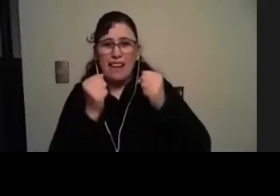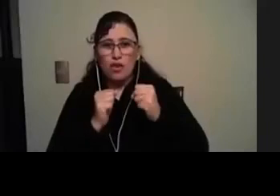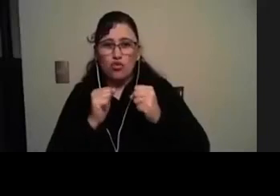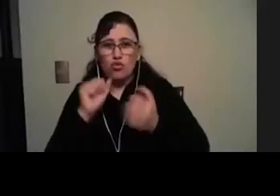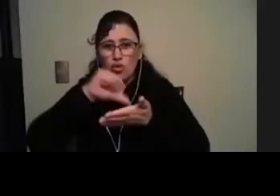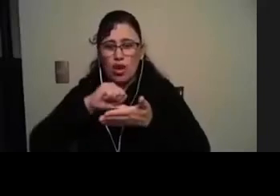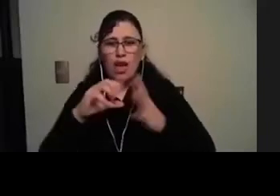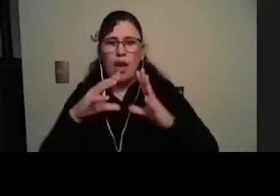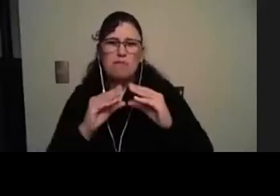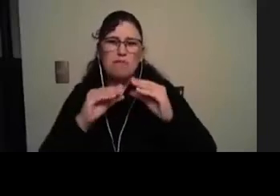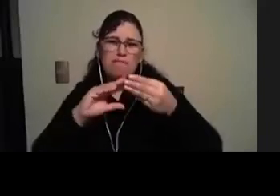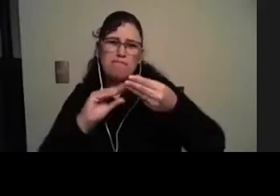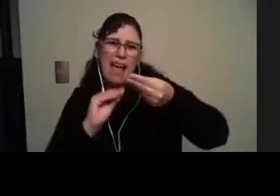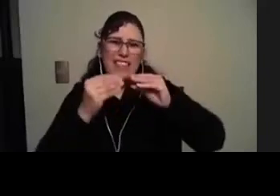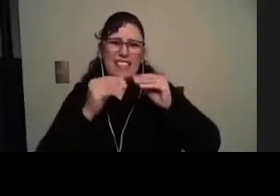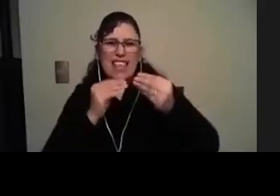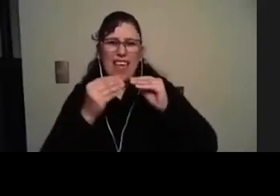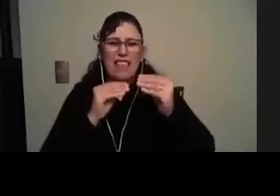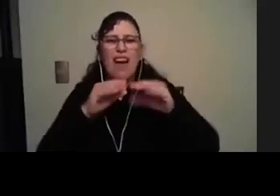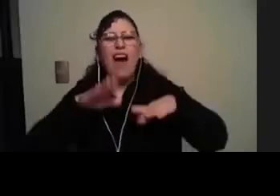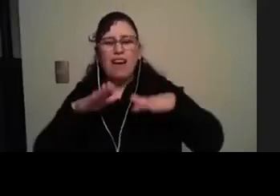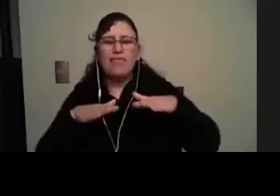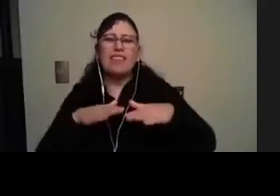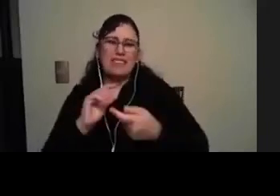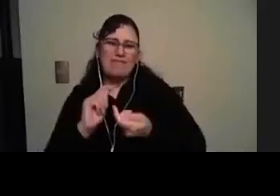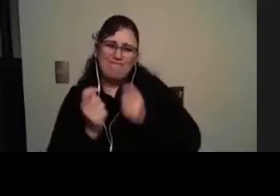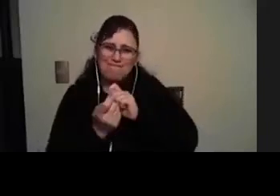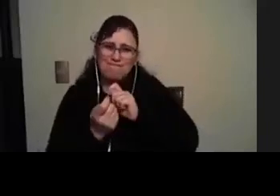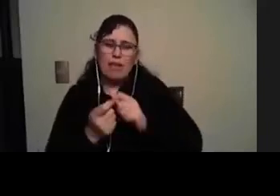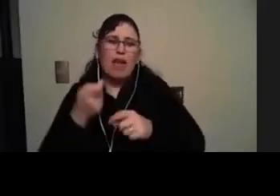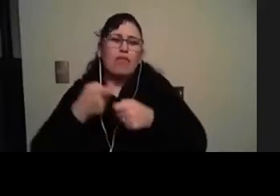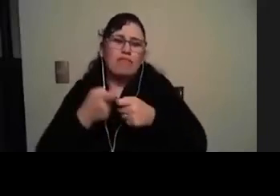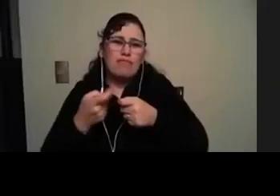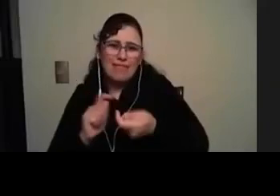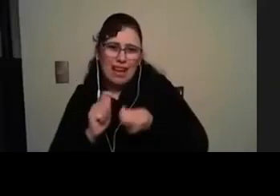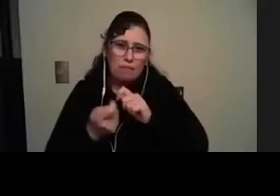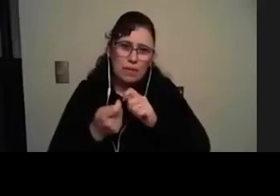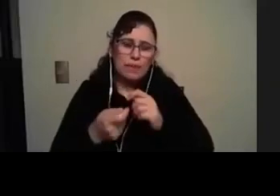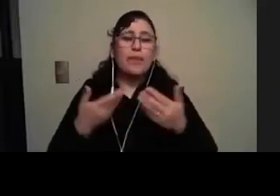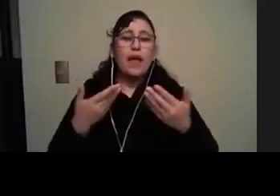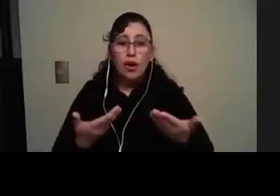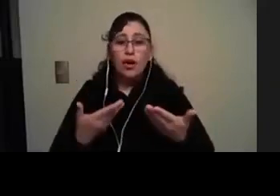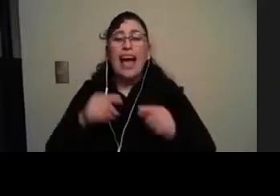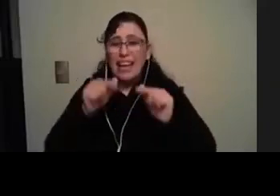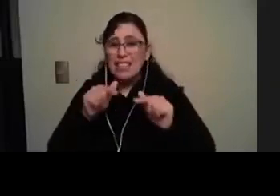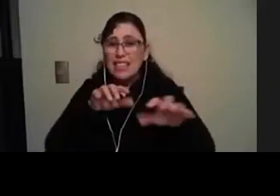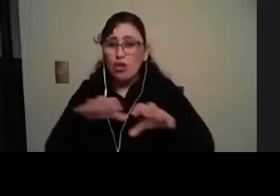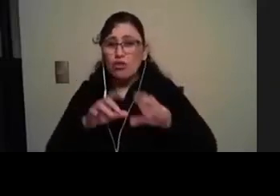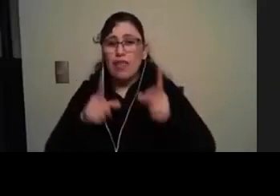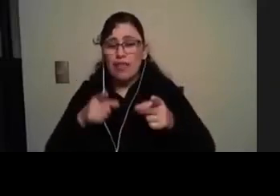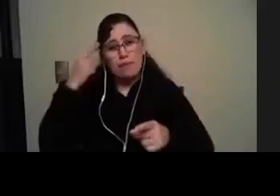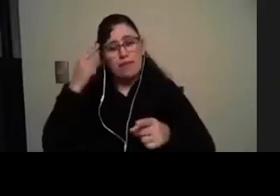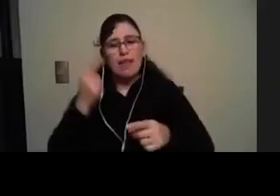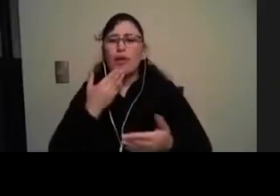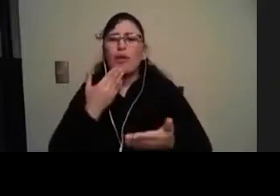muchos los determinantes que uno debe de considerar en el proceso de habilitación o de rehabilitación en general, ¿de